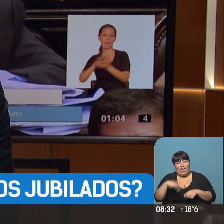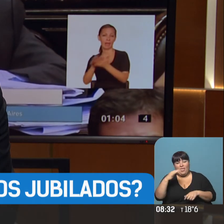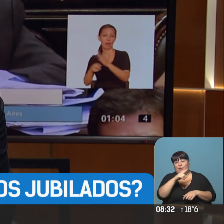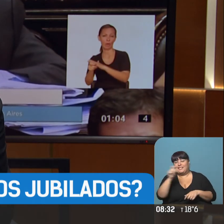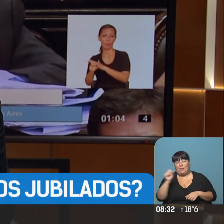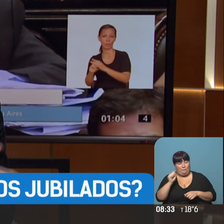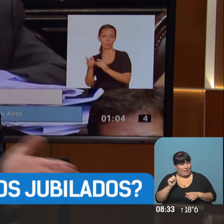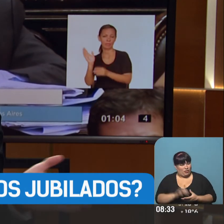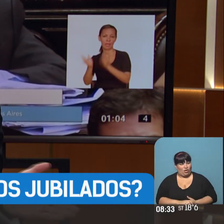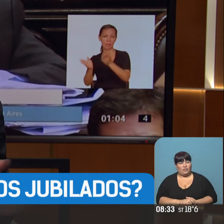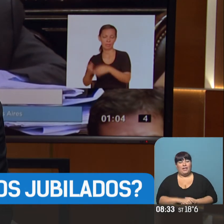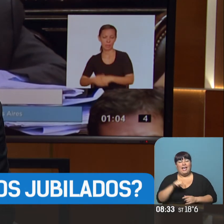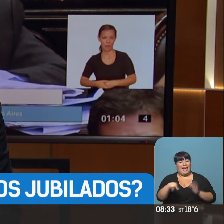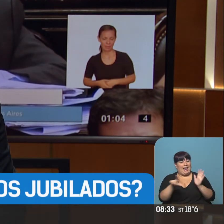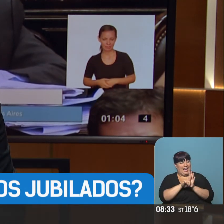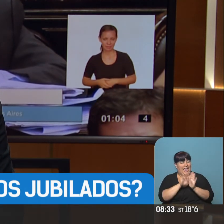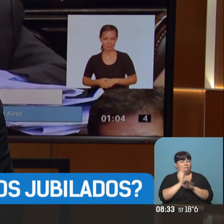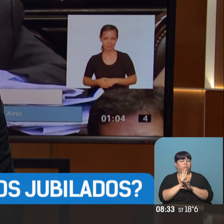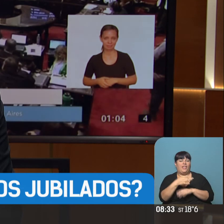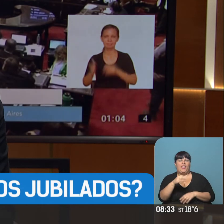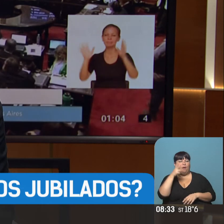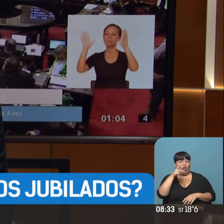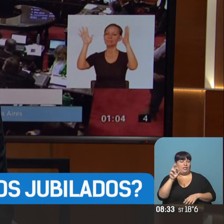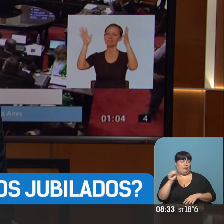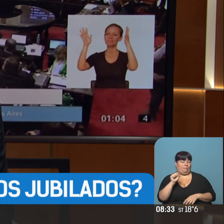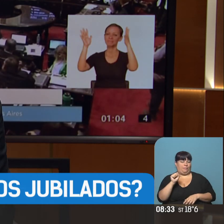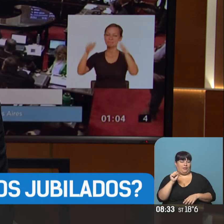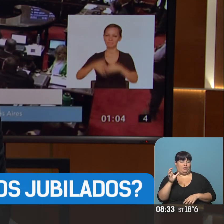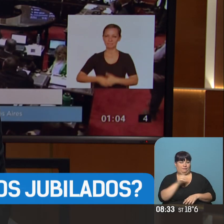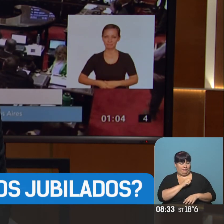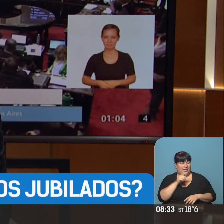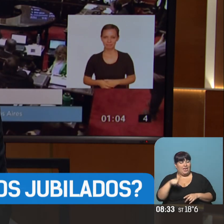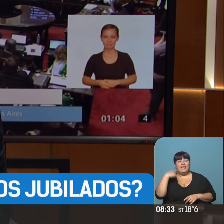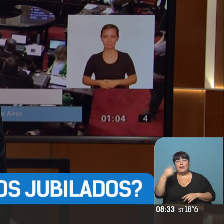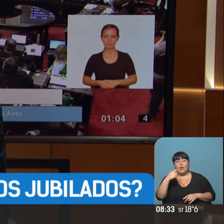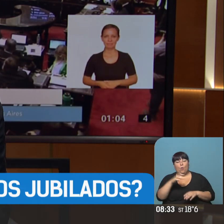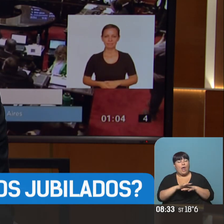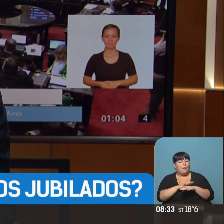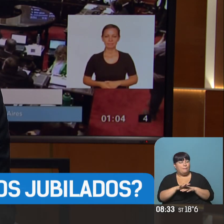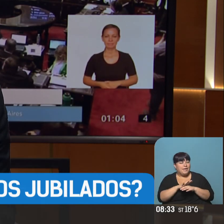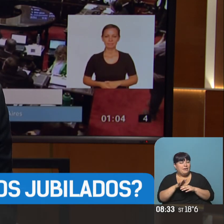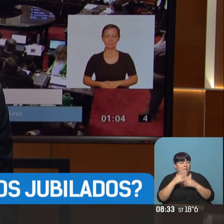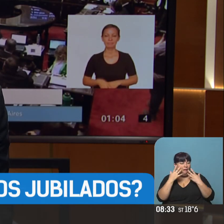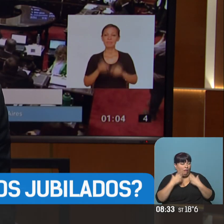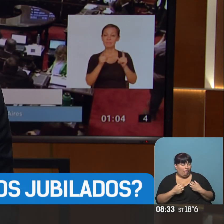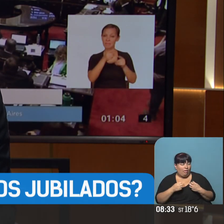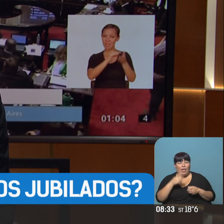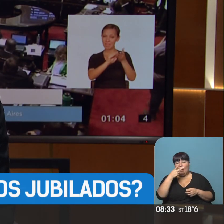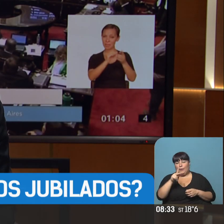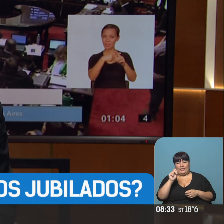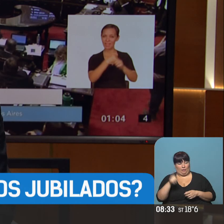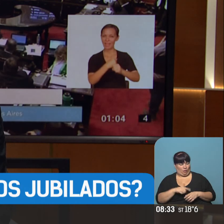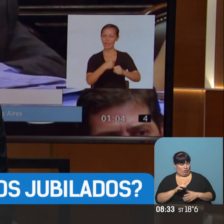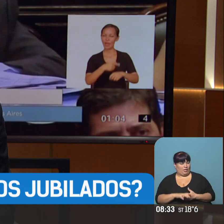100 pesos, esta ley está diciendo que te tomen 80. Y te vas a jubilar con una base deprimida en un